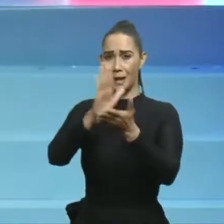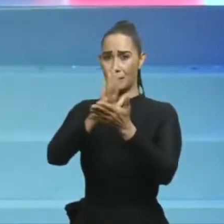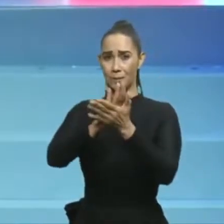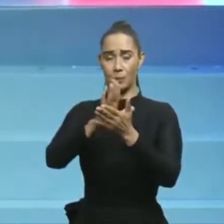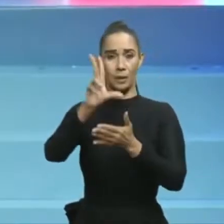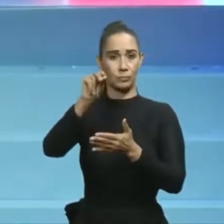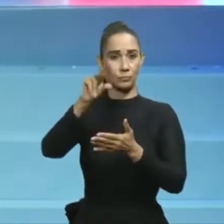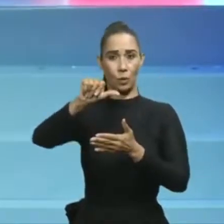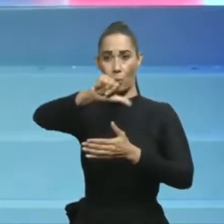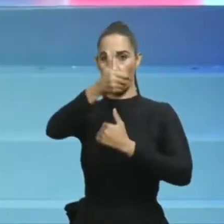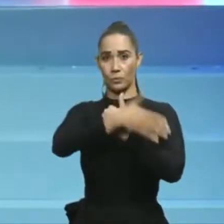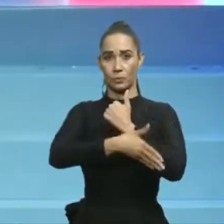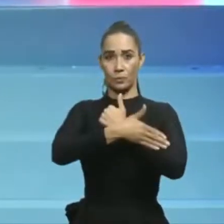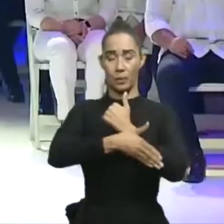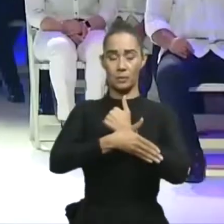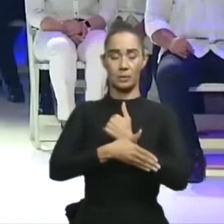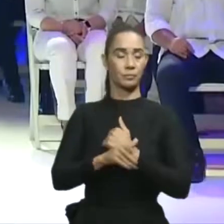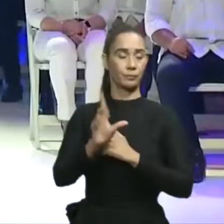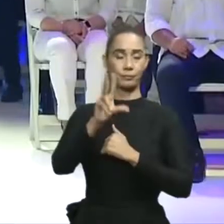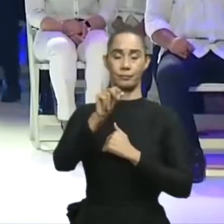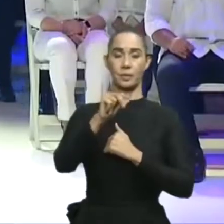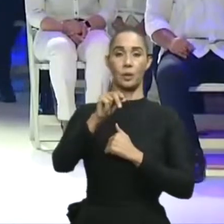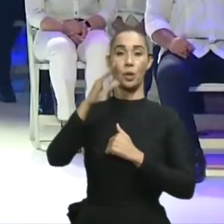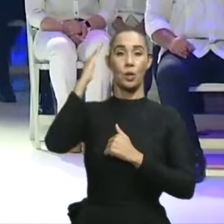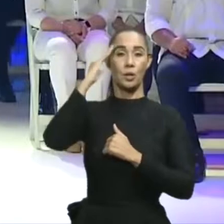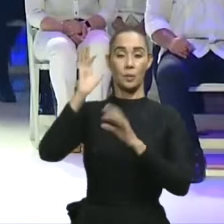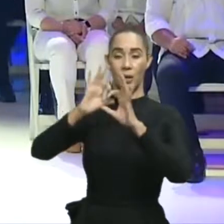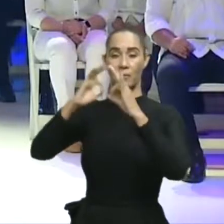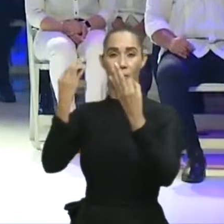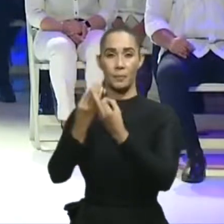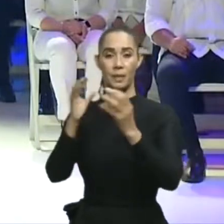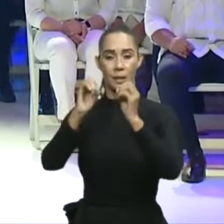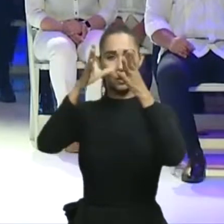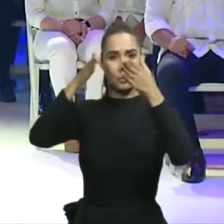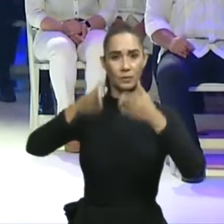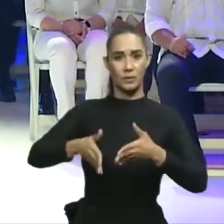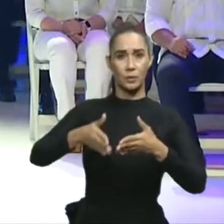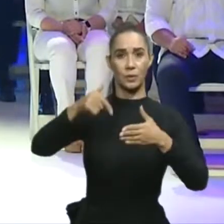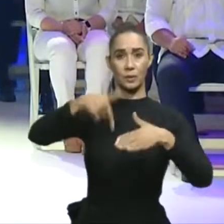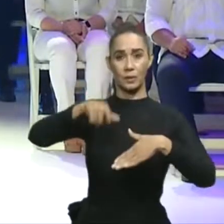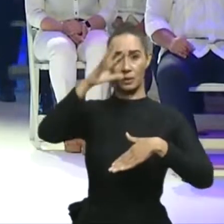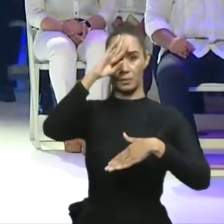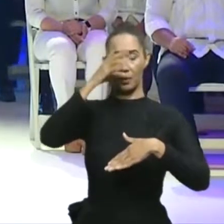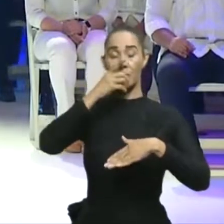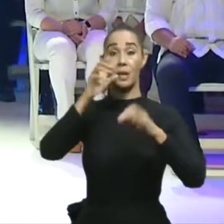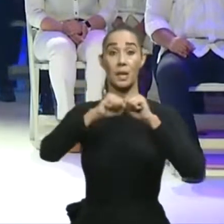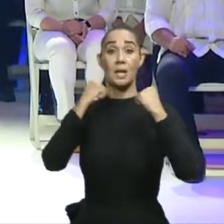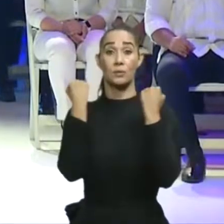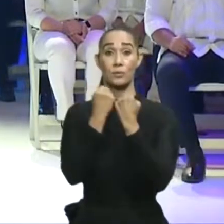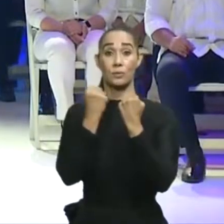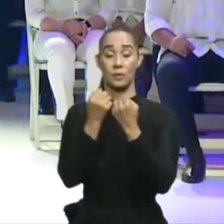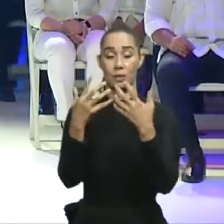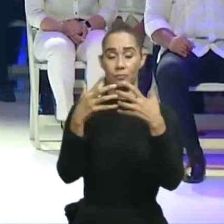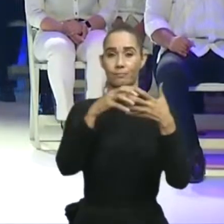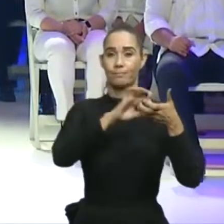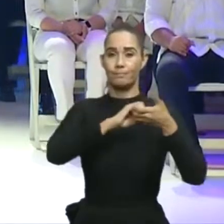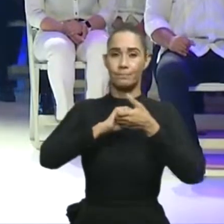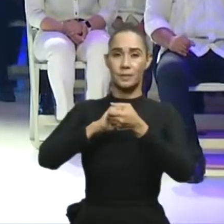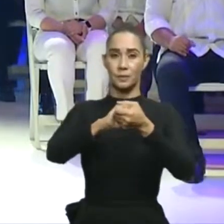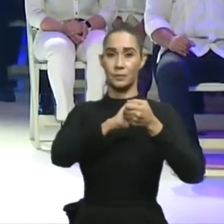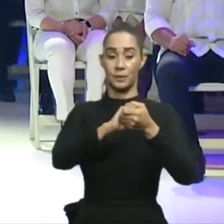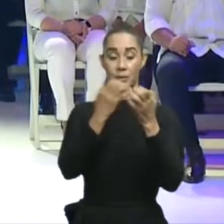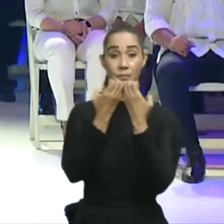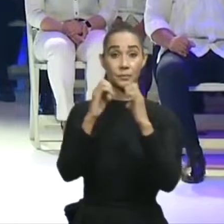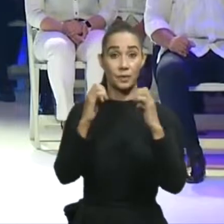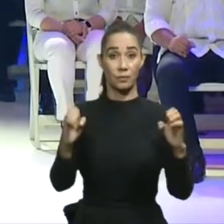región sabíamos que las familias los maestros y los profesores de todo el país y la sociedad en su conjunto se unirían dentro de nuestro esfuerzo